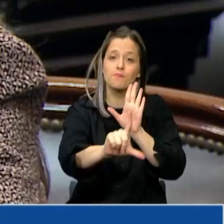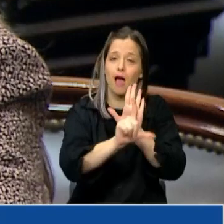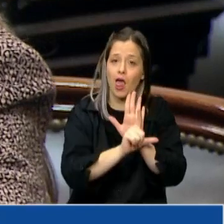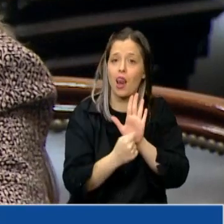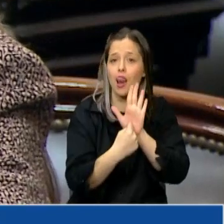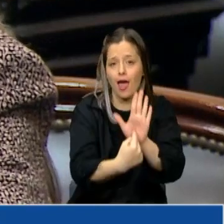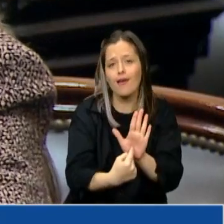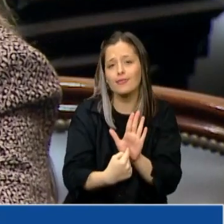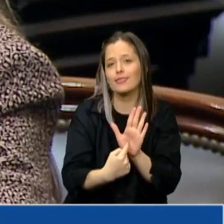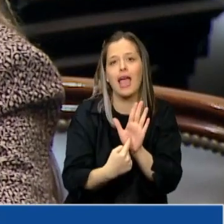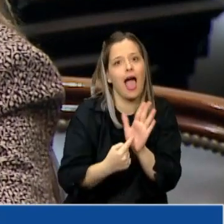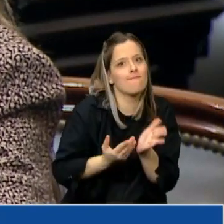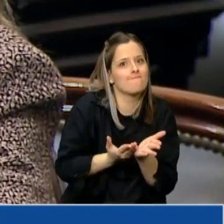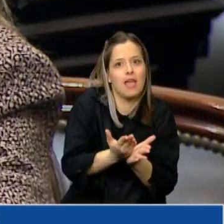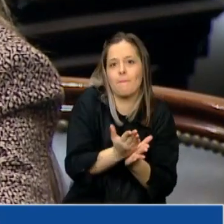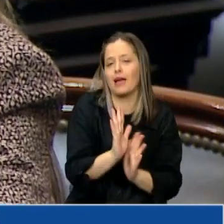como nada,